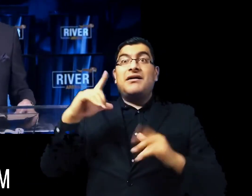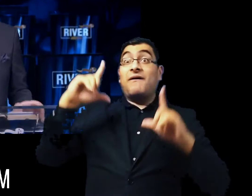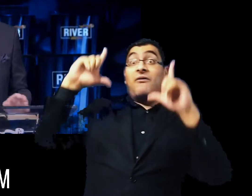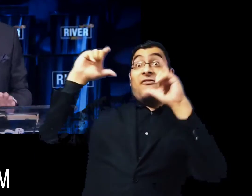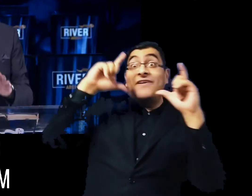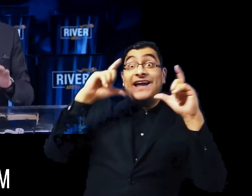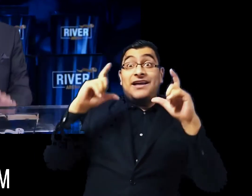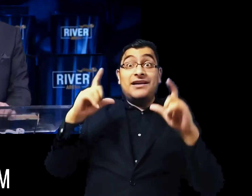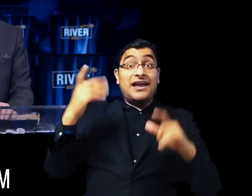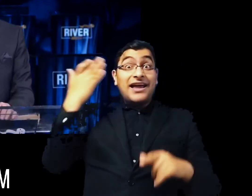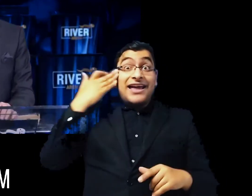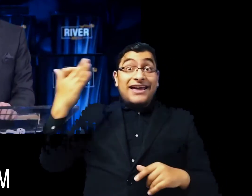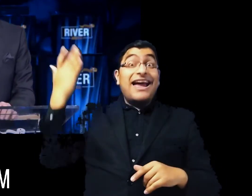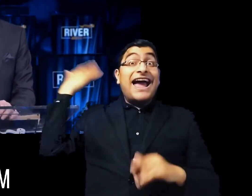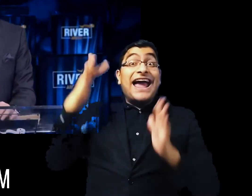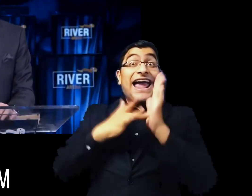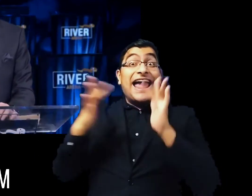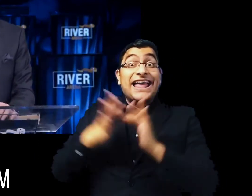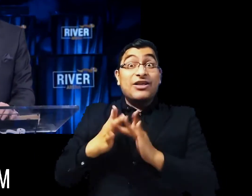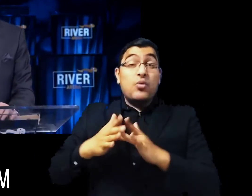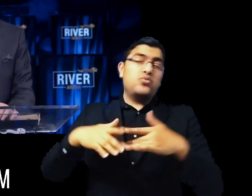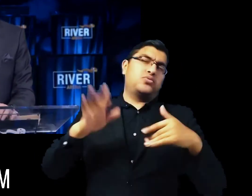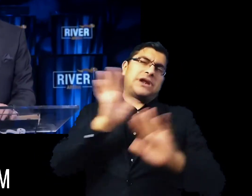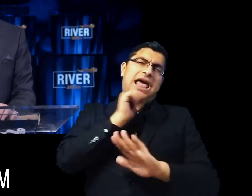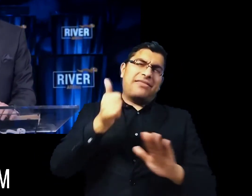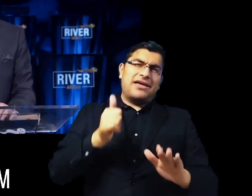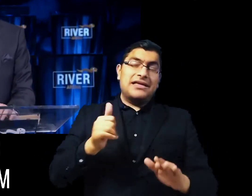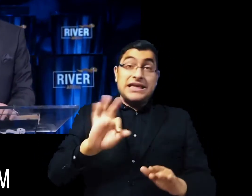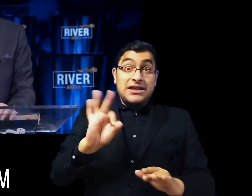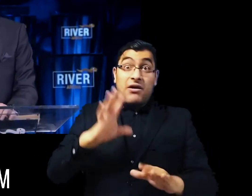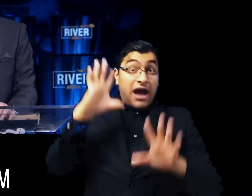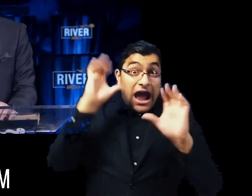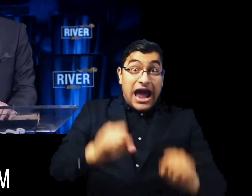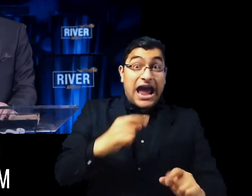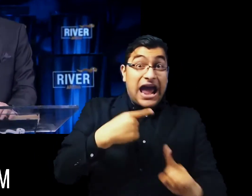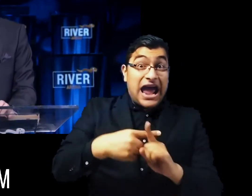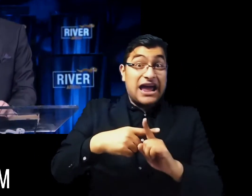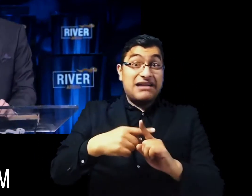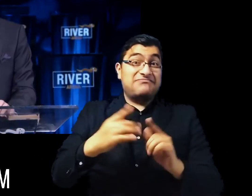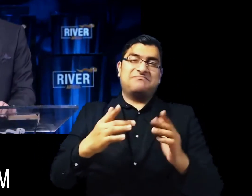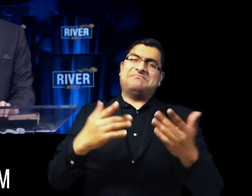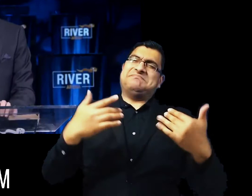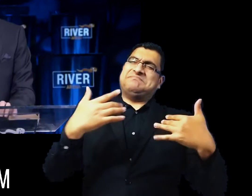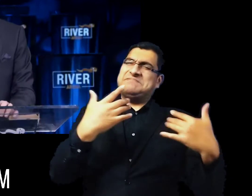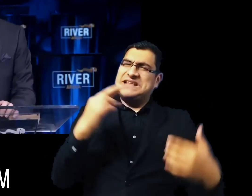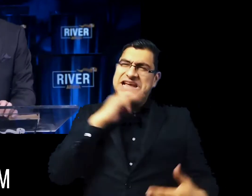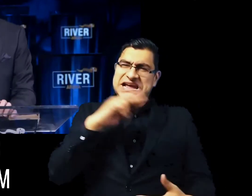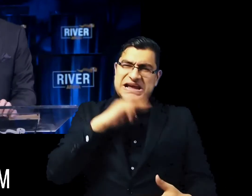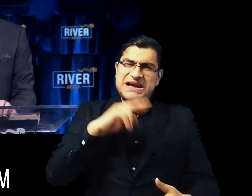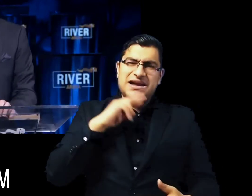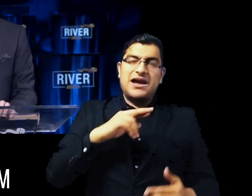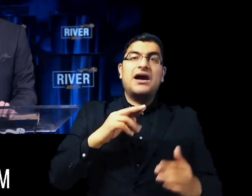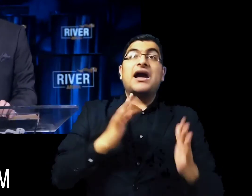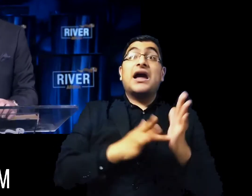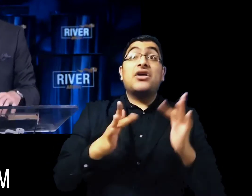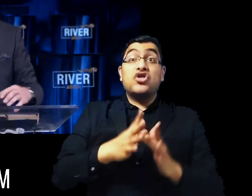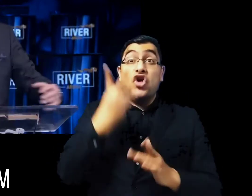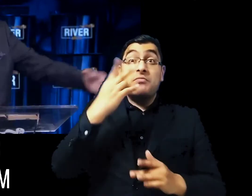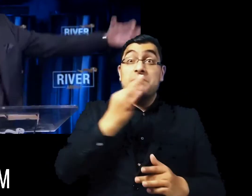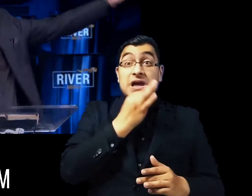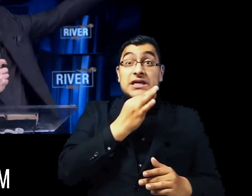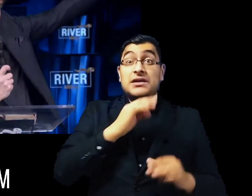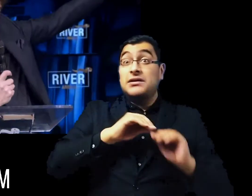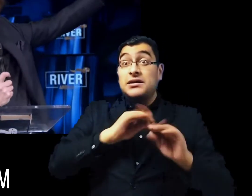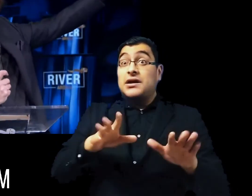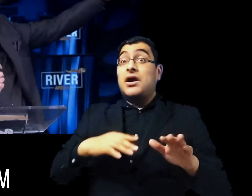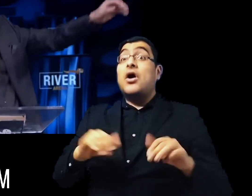de Jesús, sino lo hubiesen crucificado mucho antes, no hubiese permanecido 3 años de ministerio. A los 2 meses que se hubiese hecho viral